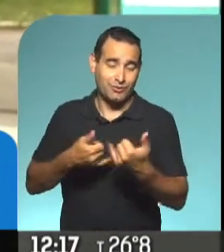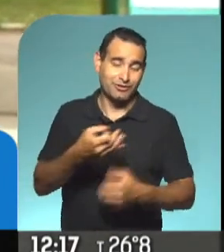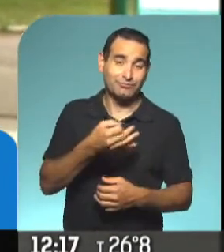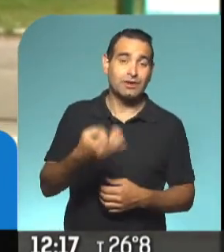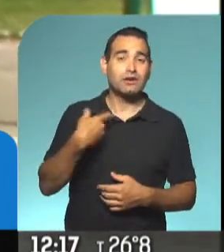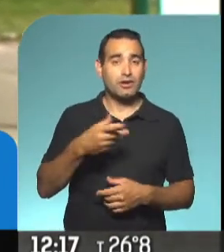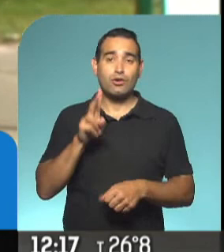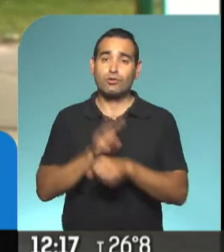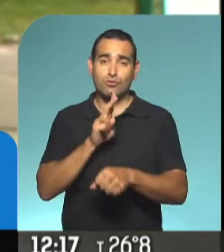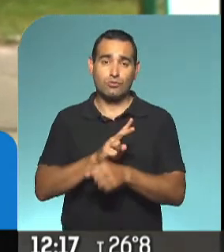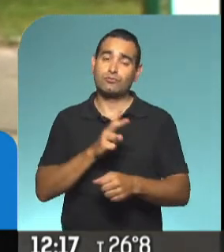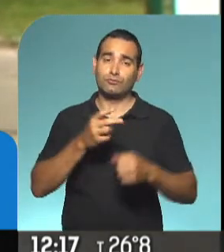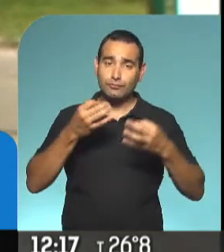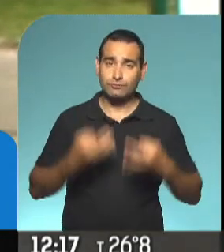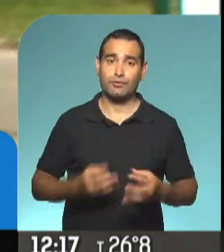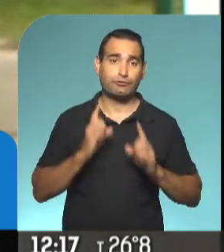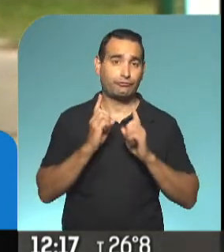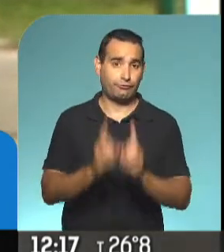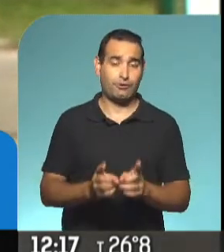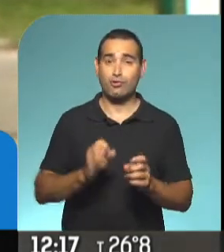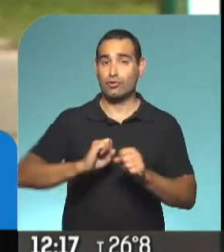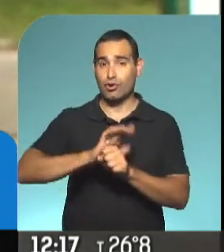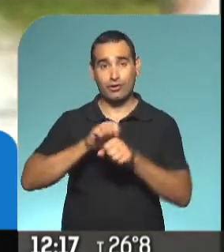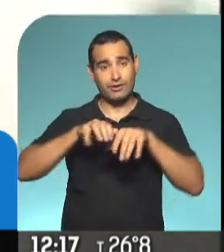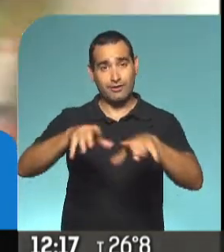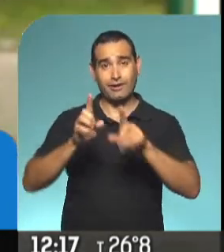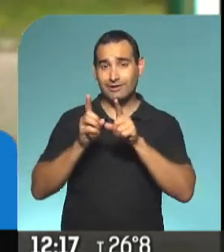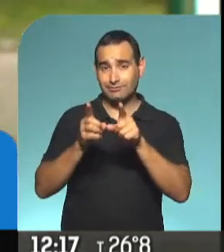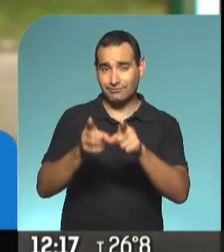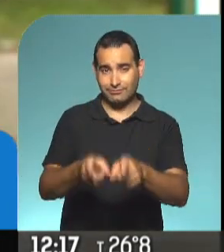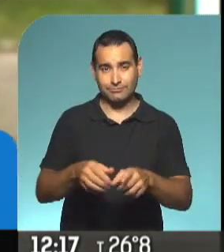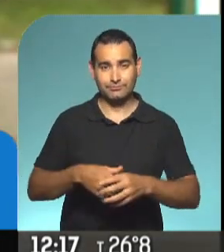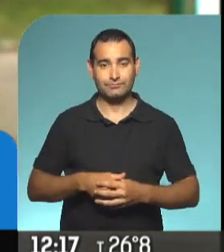relajar los controles porque la pandemia vino para quedarse pese a las vacunas.